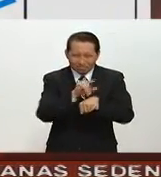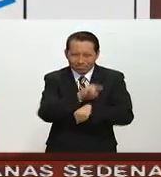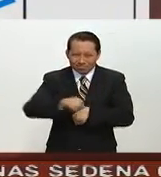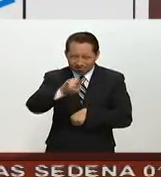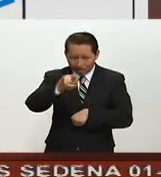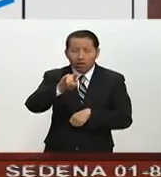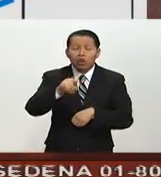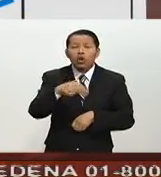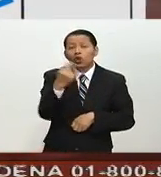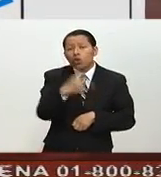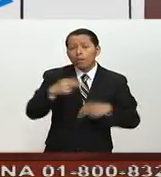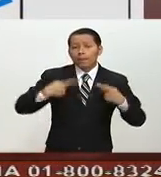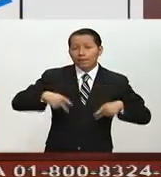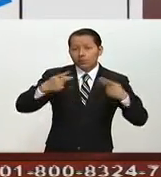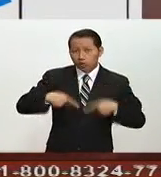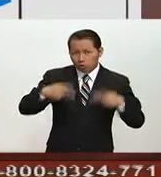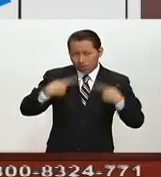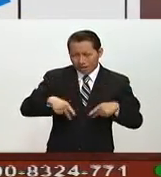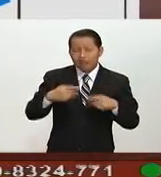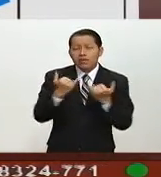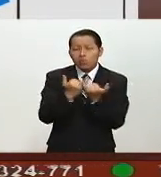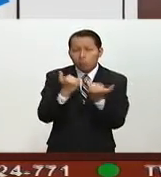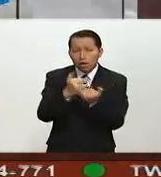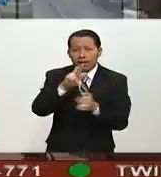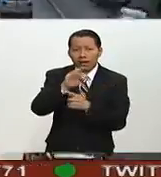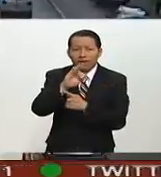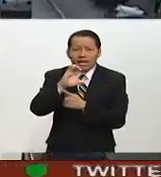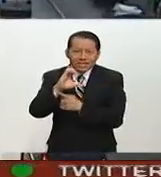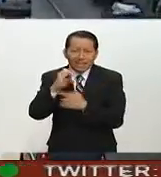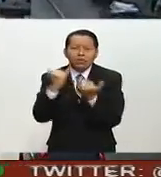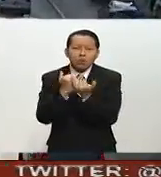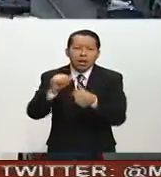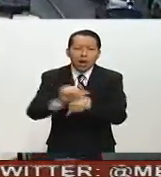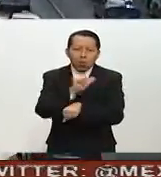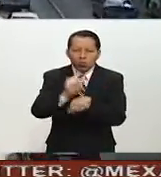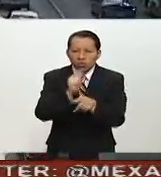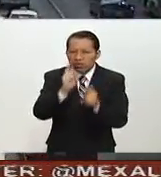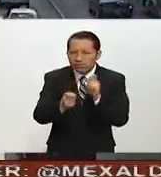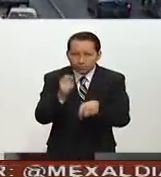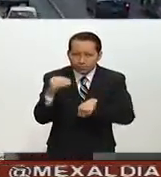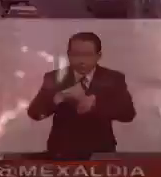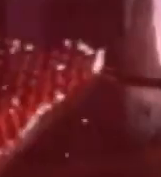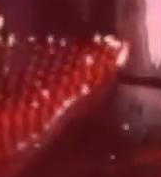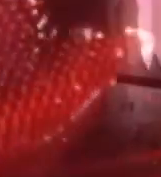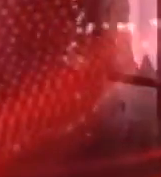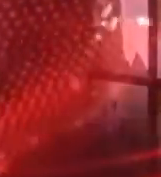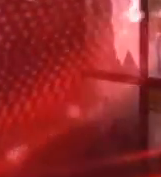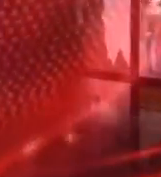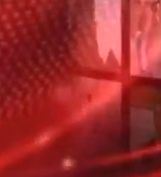razón social, el RFC, así como las características del automóvil.